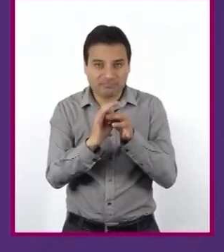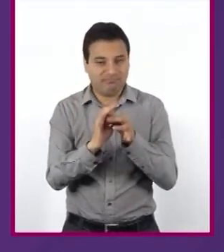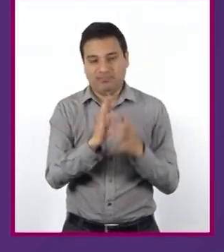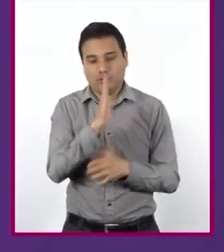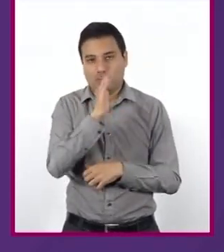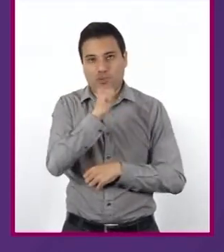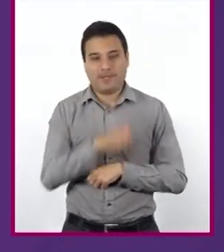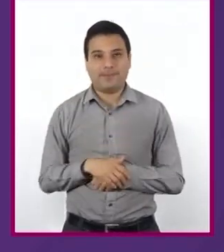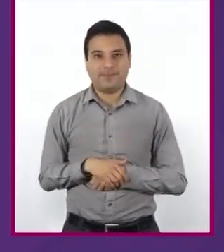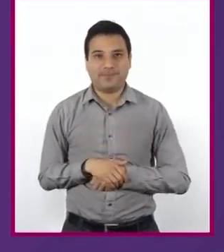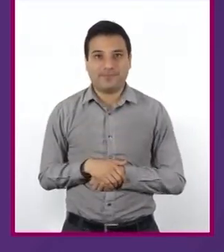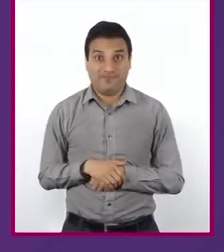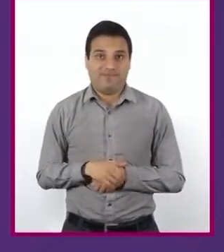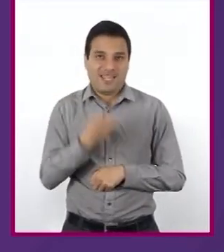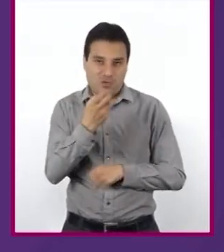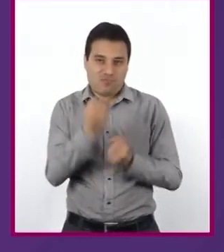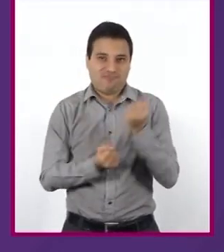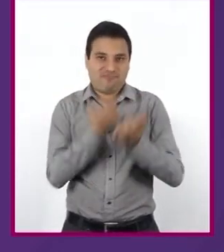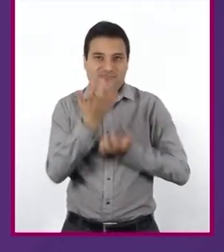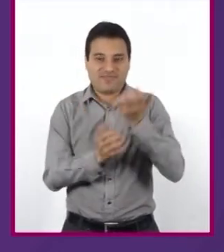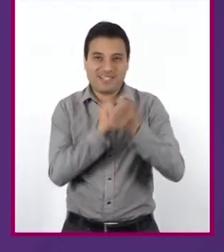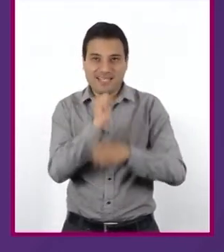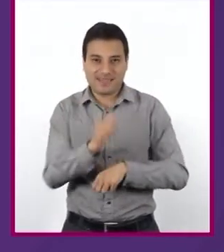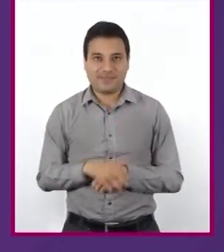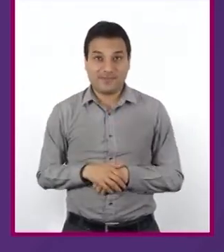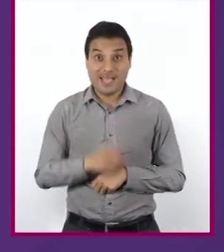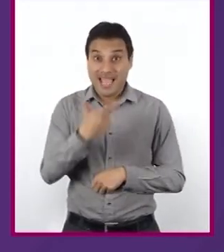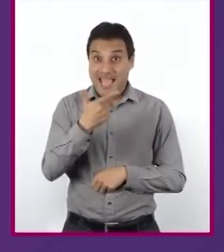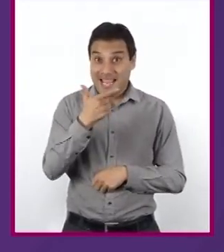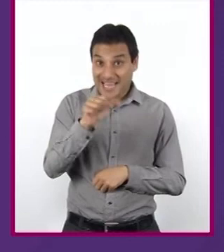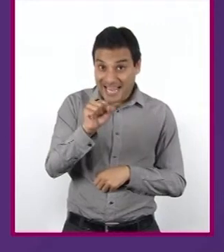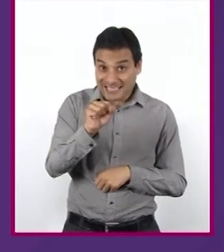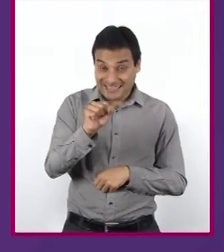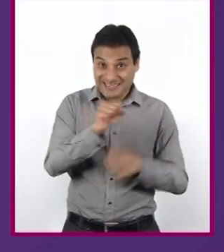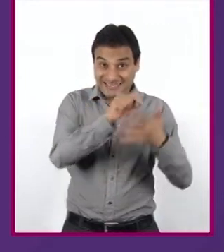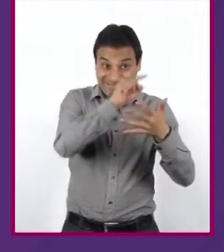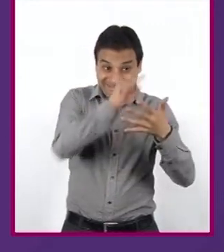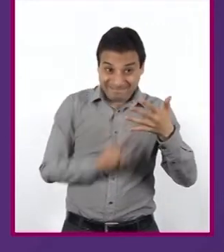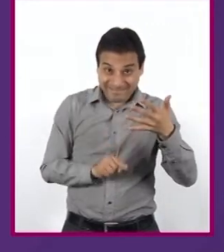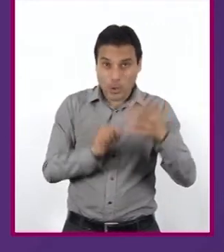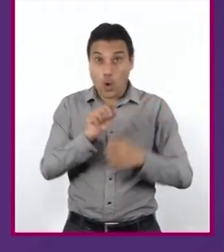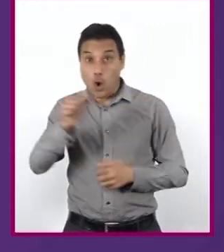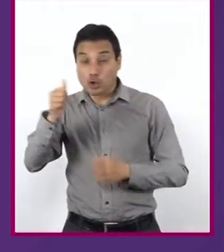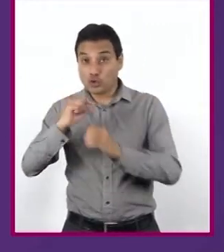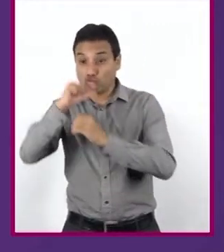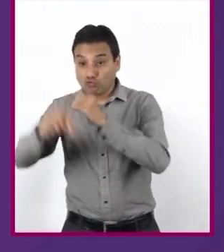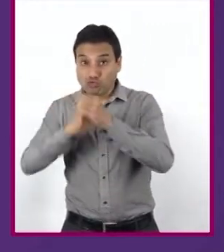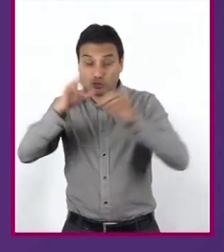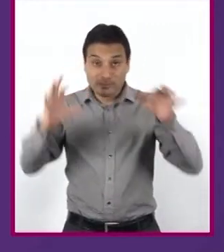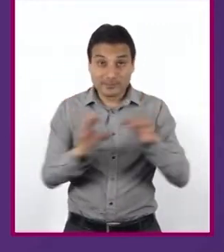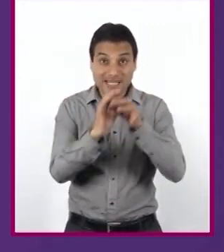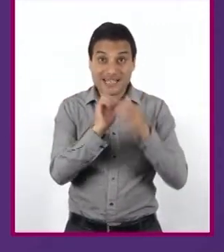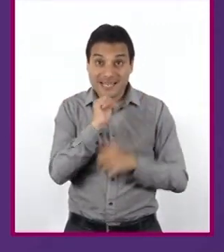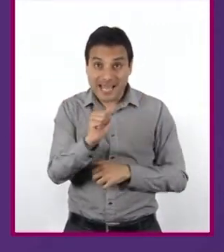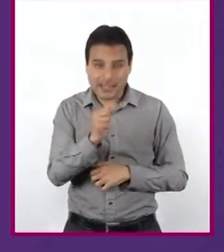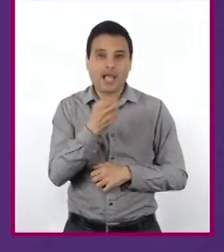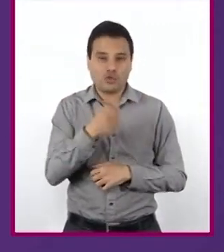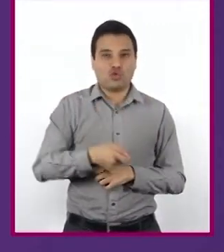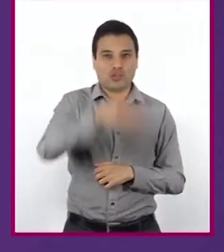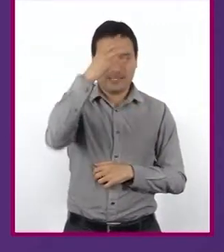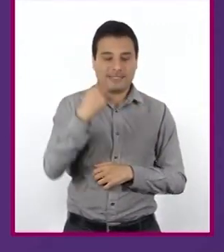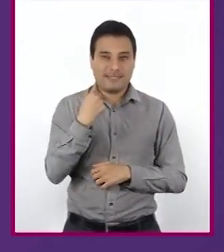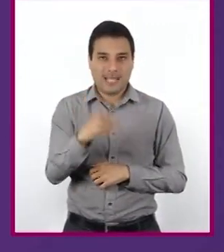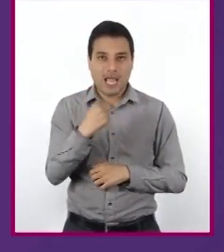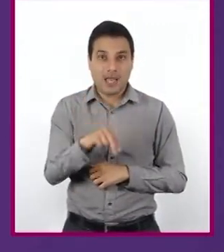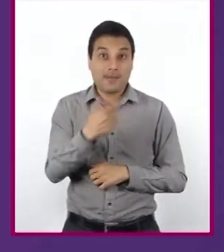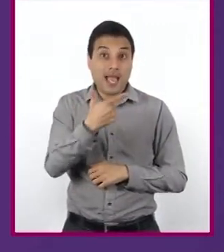Por la característica que tienen estos gases de no unirse a otros elementos iguales o diferentes, se les llama gases nobles